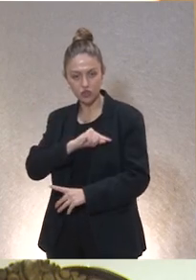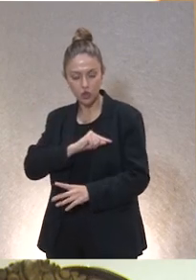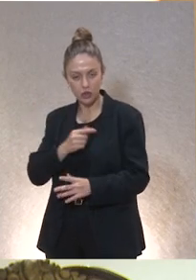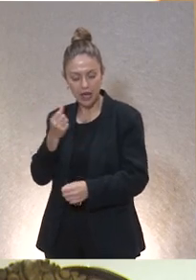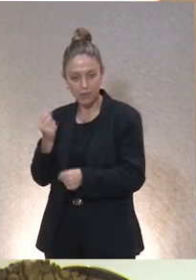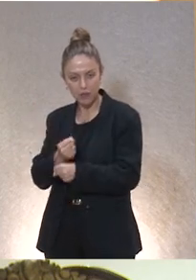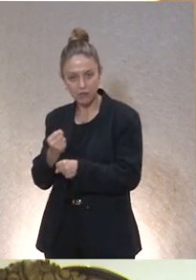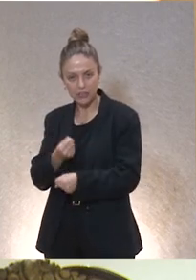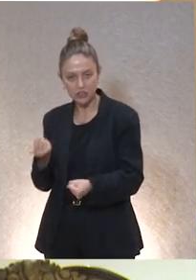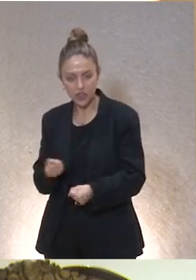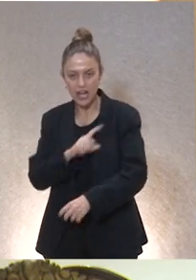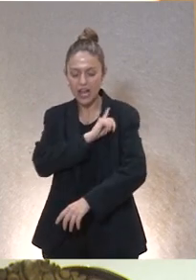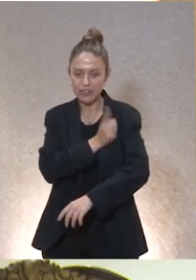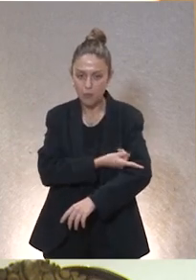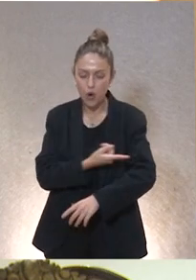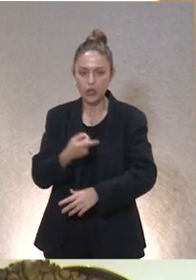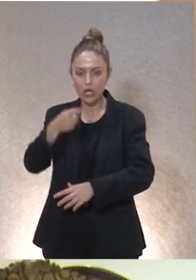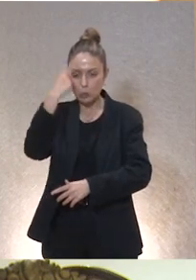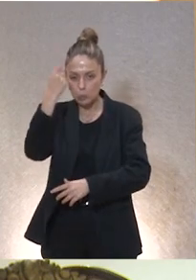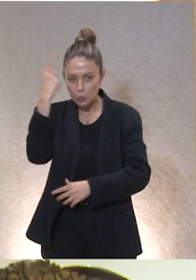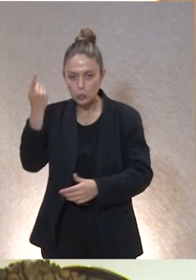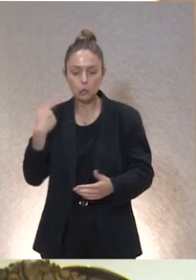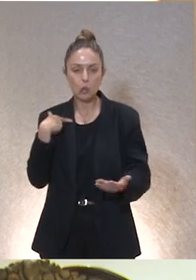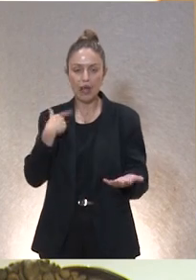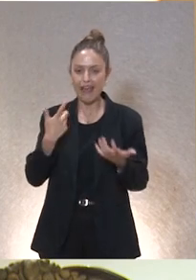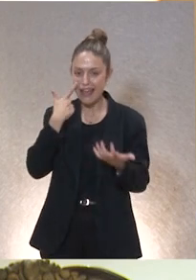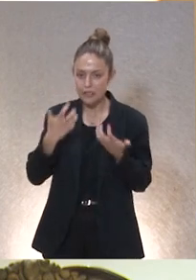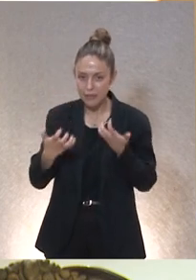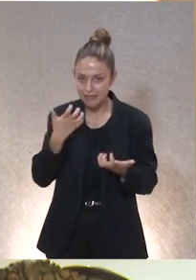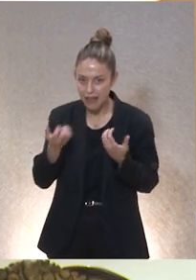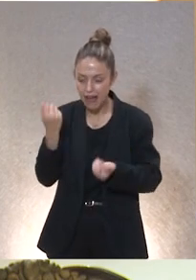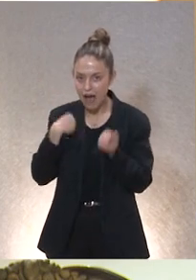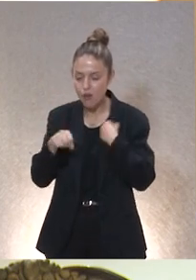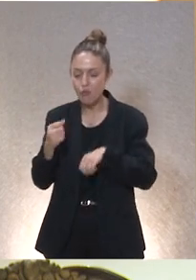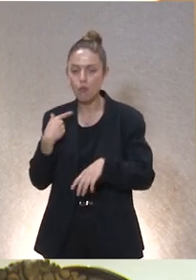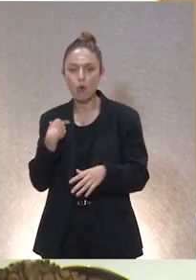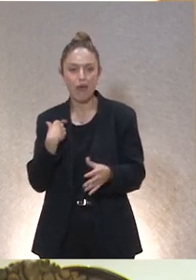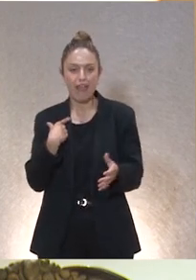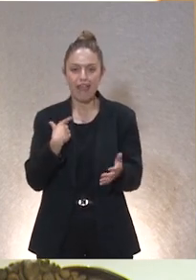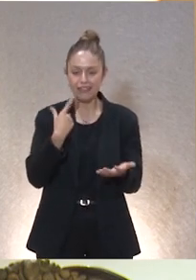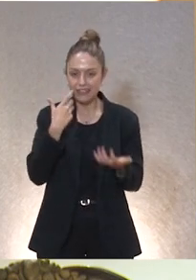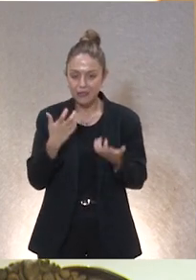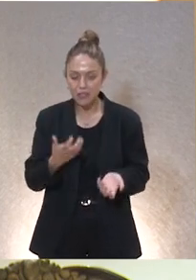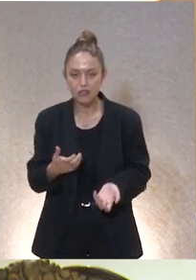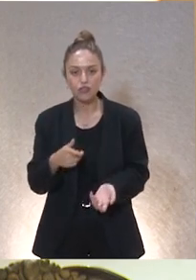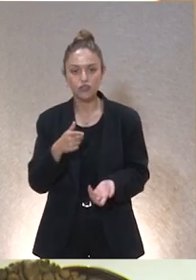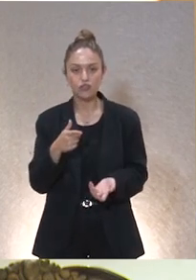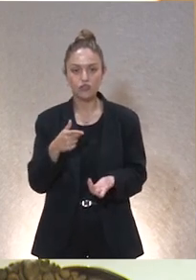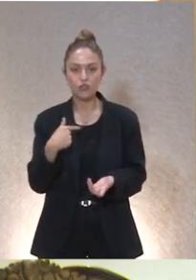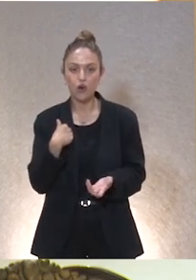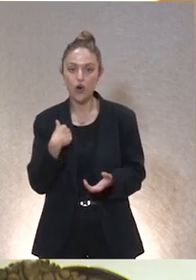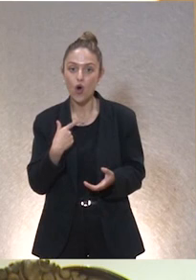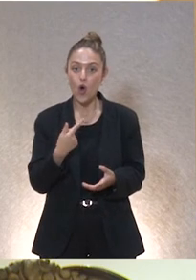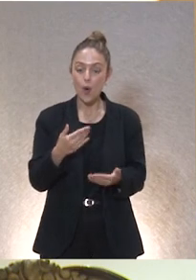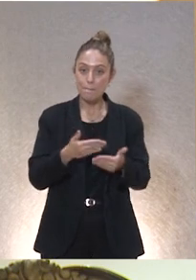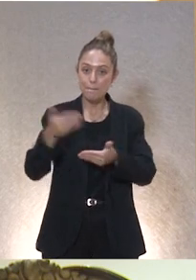líderes del deporte la cultura el espectáculo el entretenimiento que se han esmerado en esquivar y dominar al